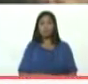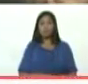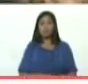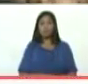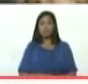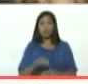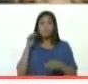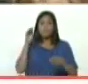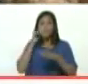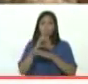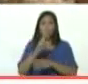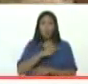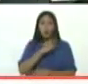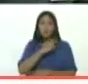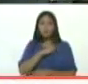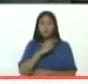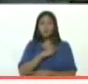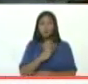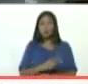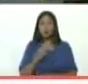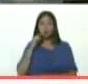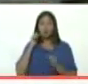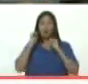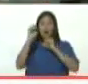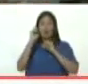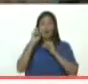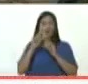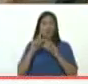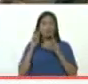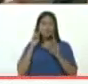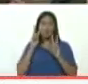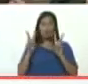Vamos por Benevisión. Le vamos a ganar en el rating.